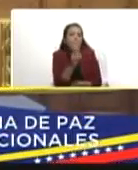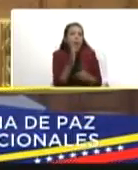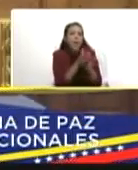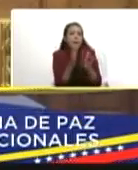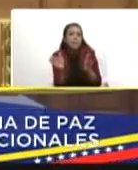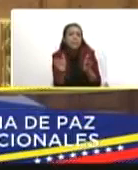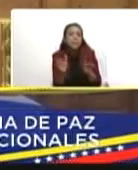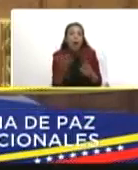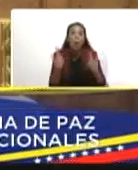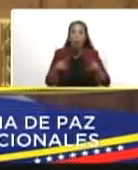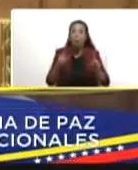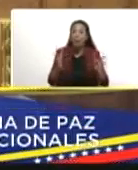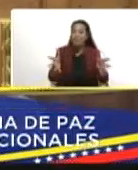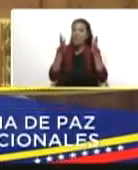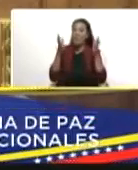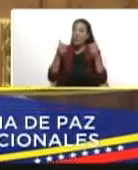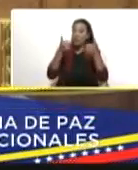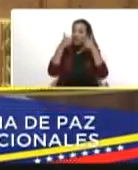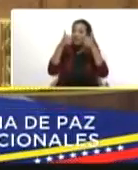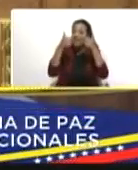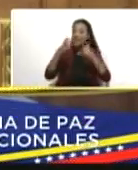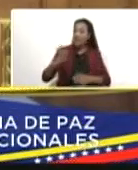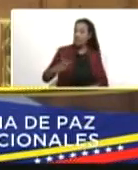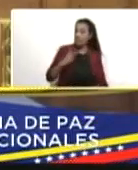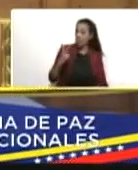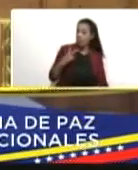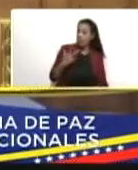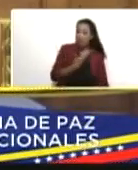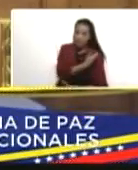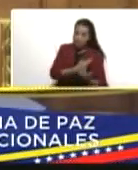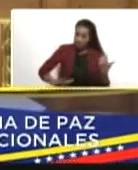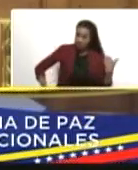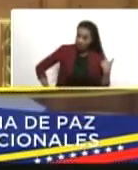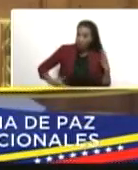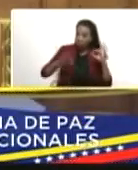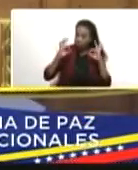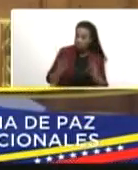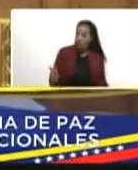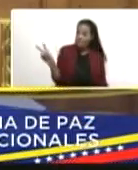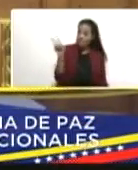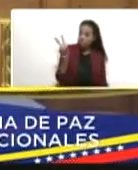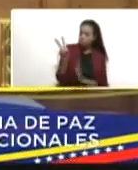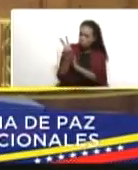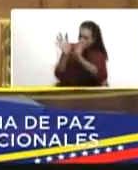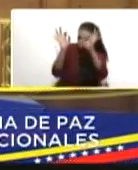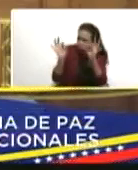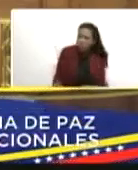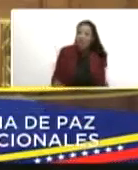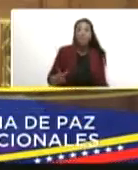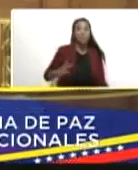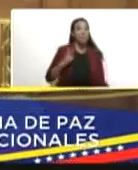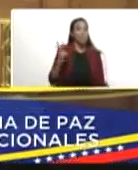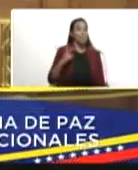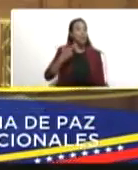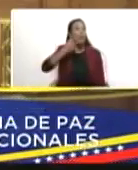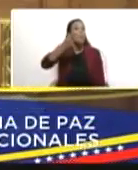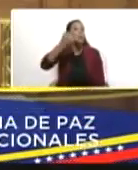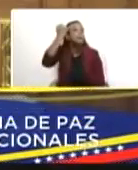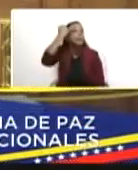otra de las victorias de la diplomacia bolivariana de plaz diplomacia